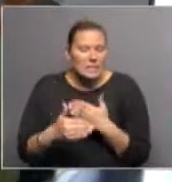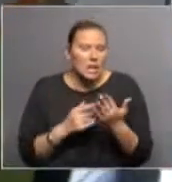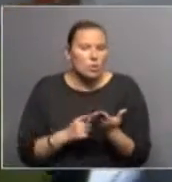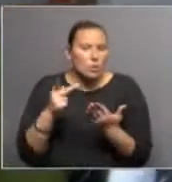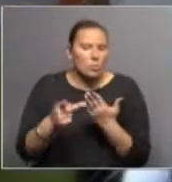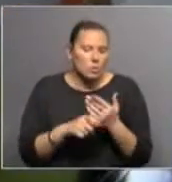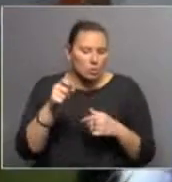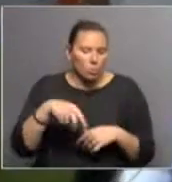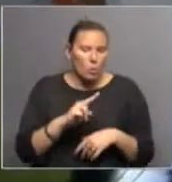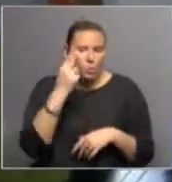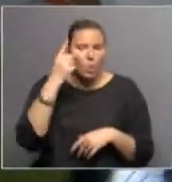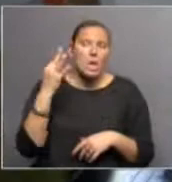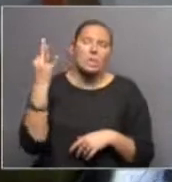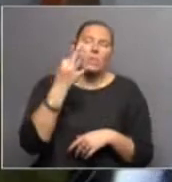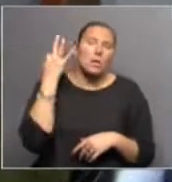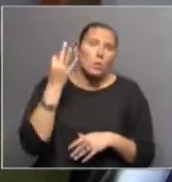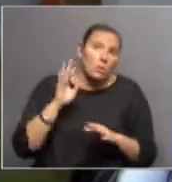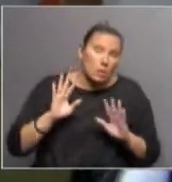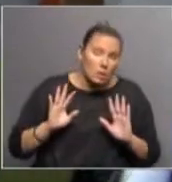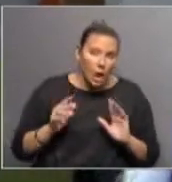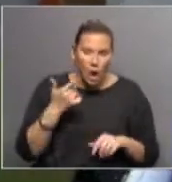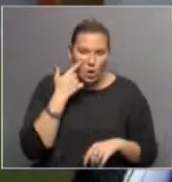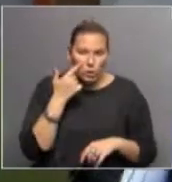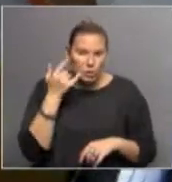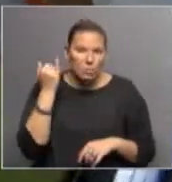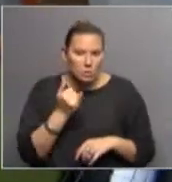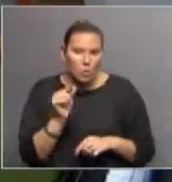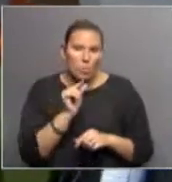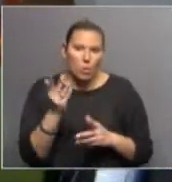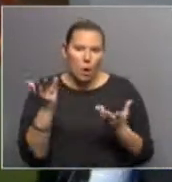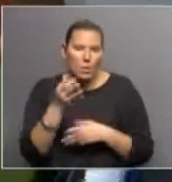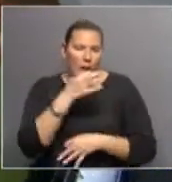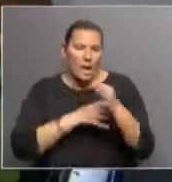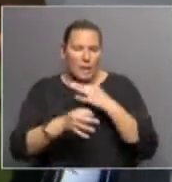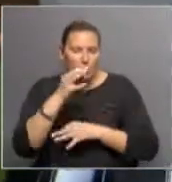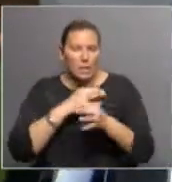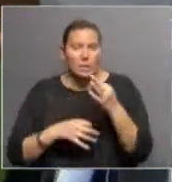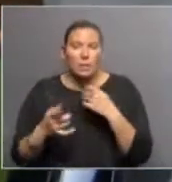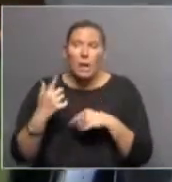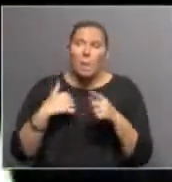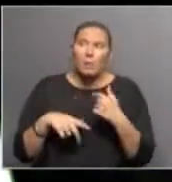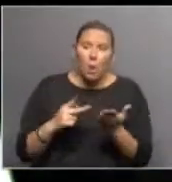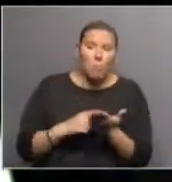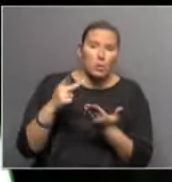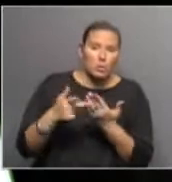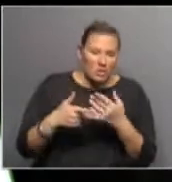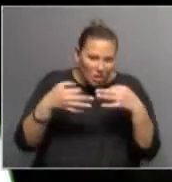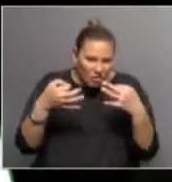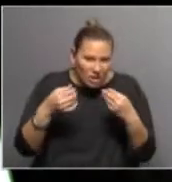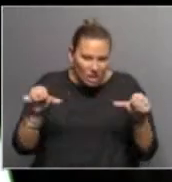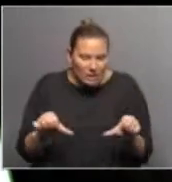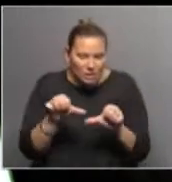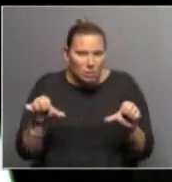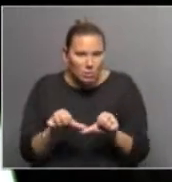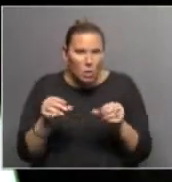en Uruguay? O sea, la teoría de alguna manera la conocemos y un poquito usted explicó una parte. Ahora, ¿en qué estamos hoy y cómo sigue,